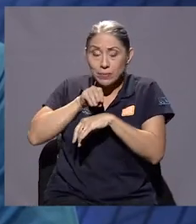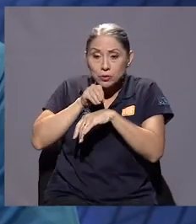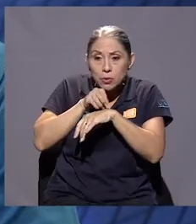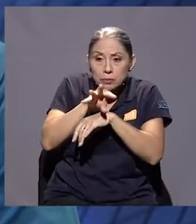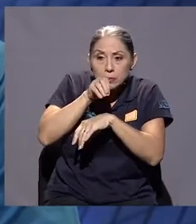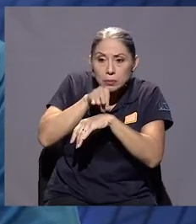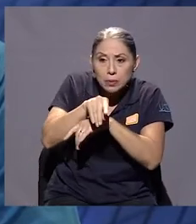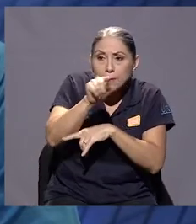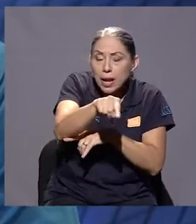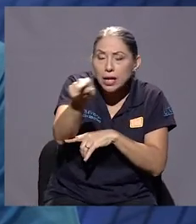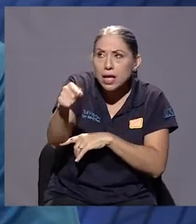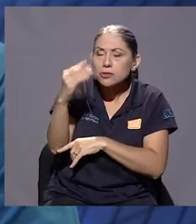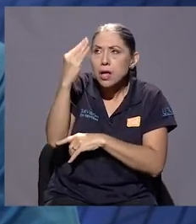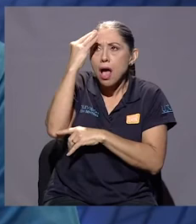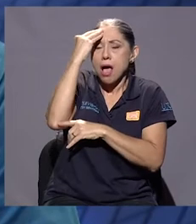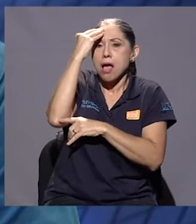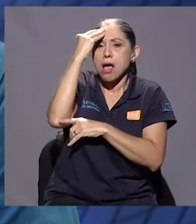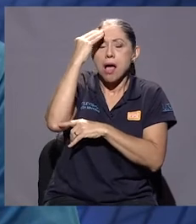hagan